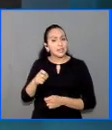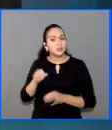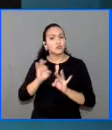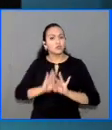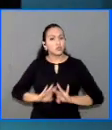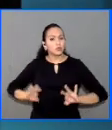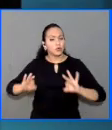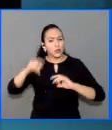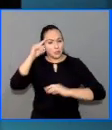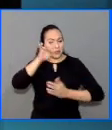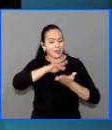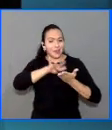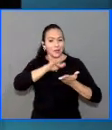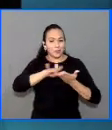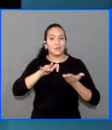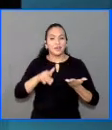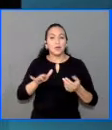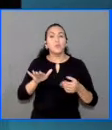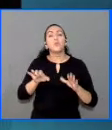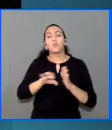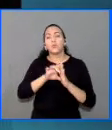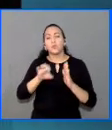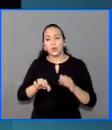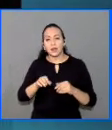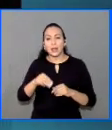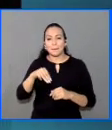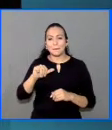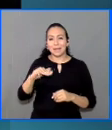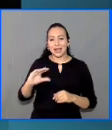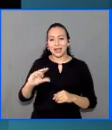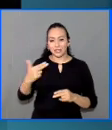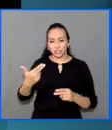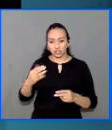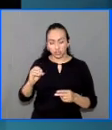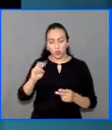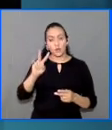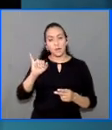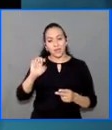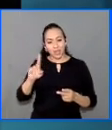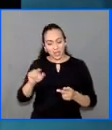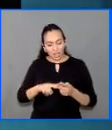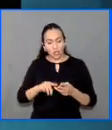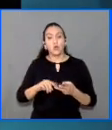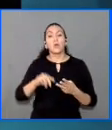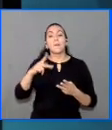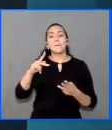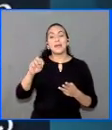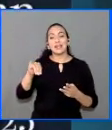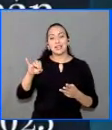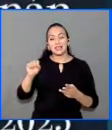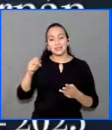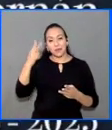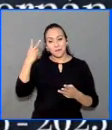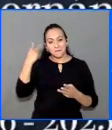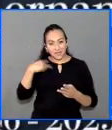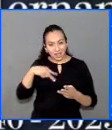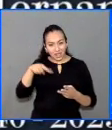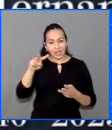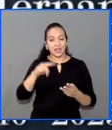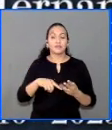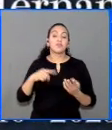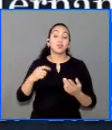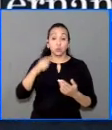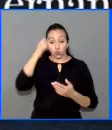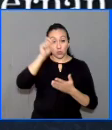obras, como Macho Viejo, Viaje al corazón de la península y Península, su novela más famosa